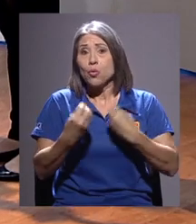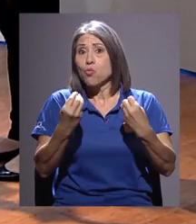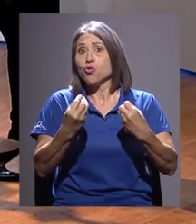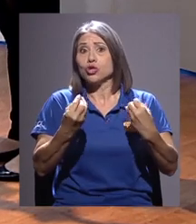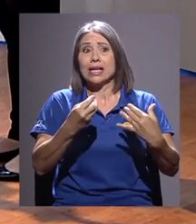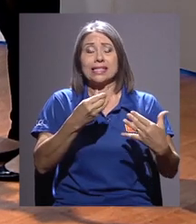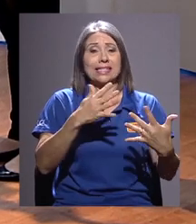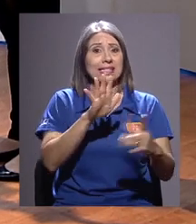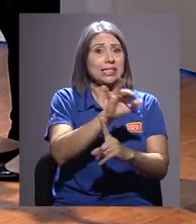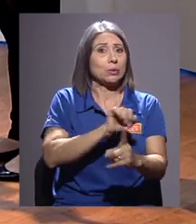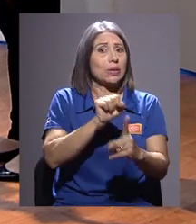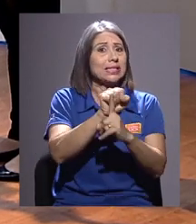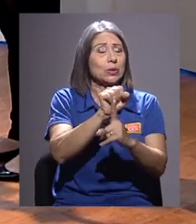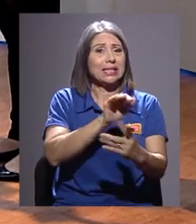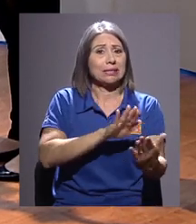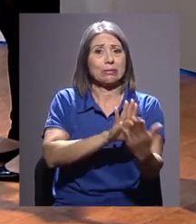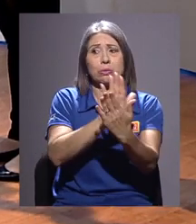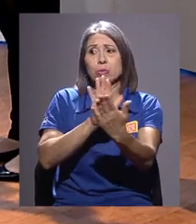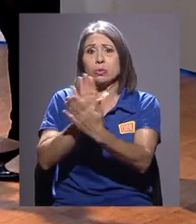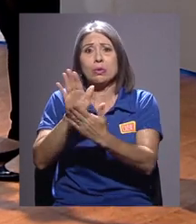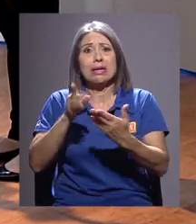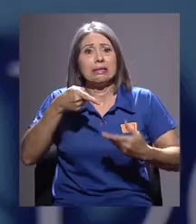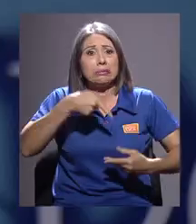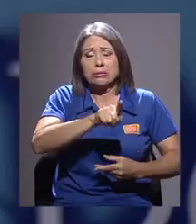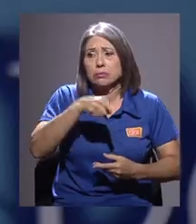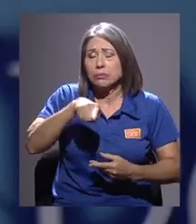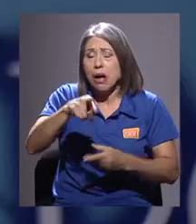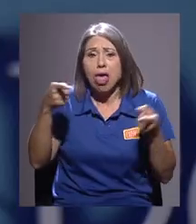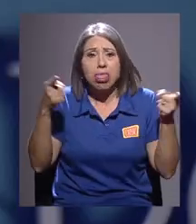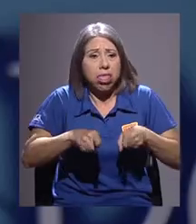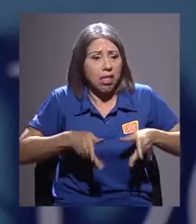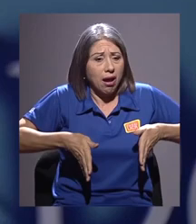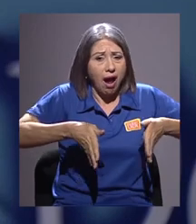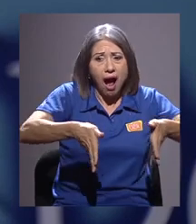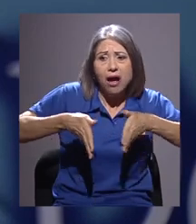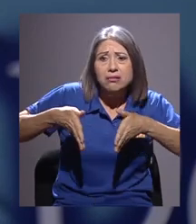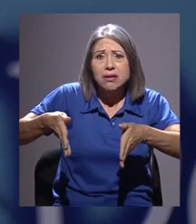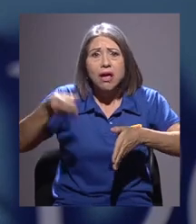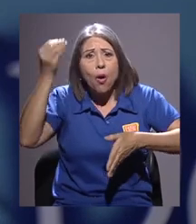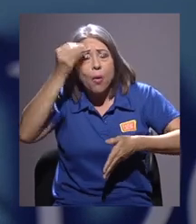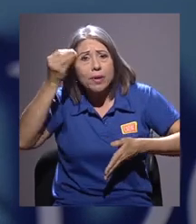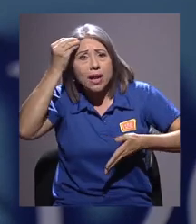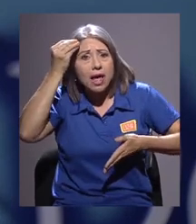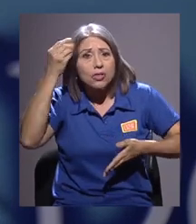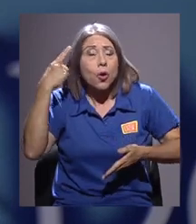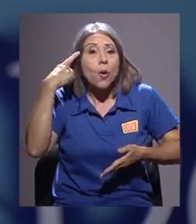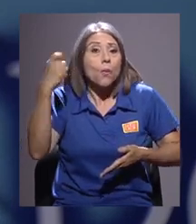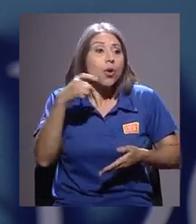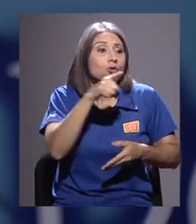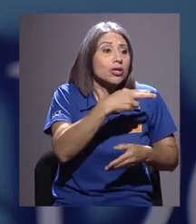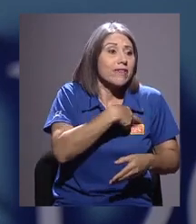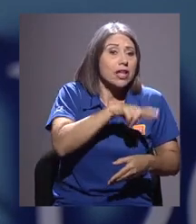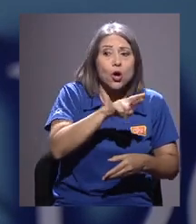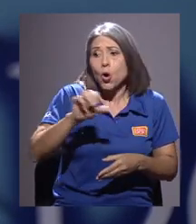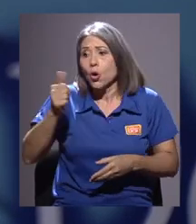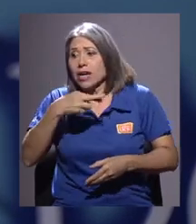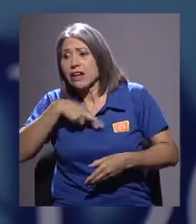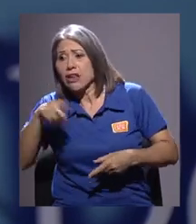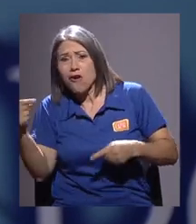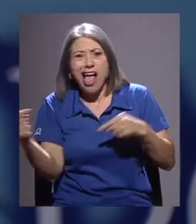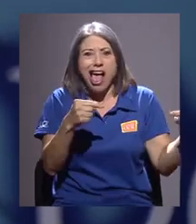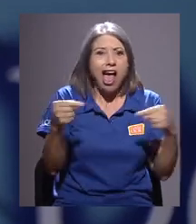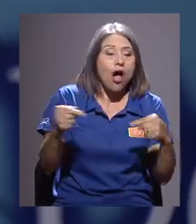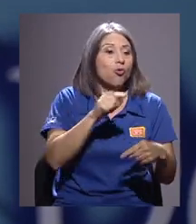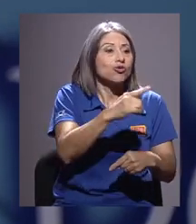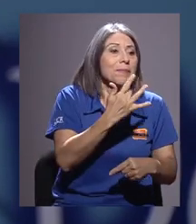confrontación y que estamos tan fáciles a la violencia en la calle opinando porque usted es de la religión yo soy de otra porque usted